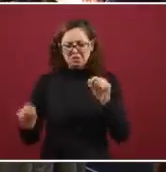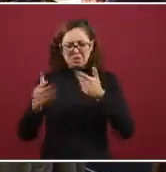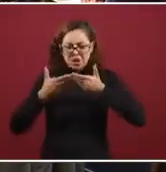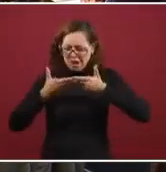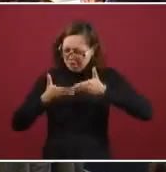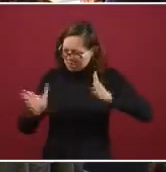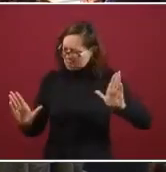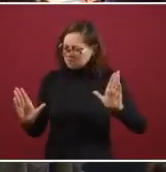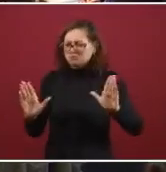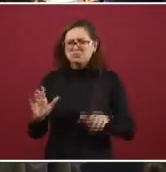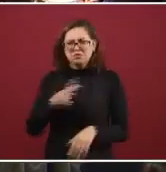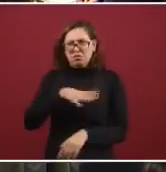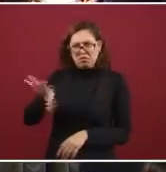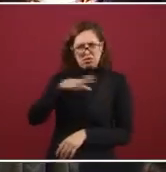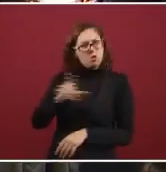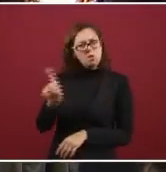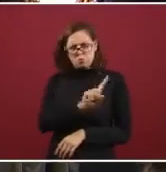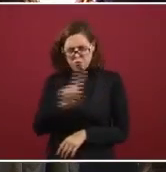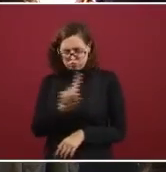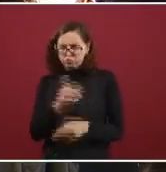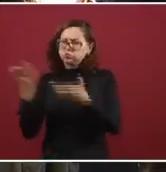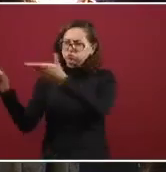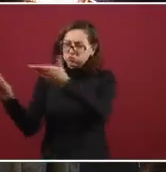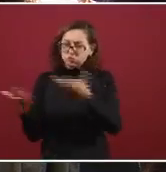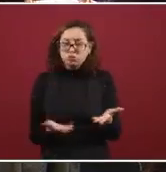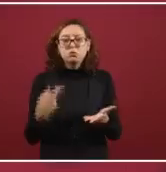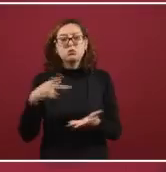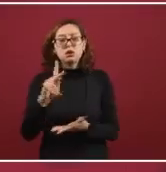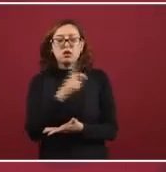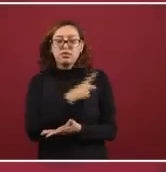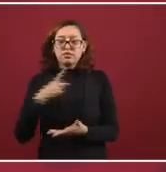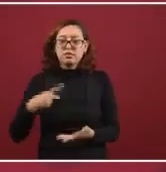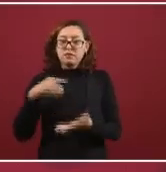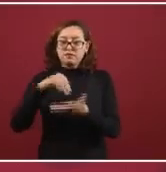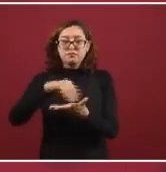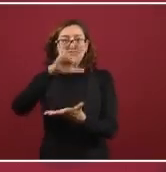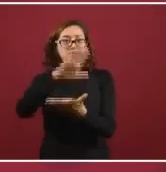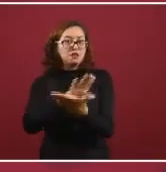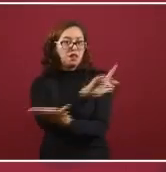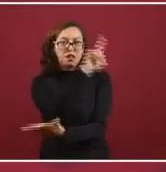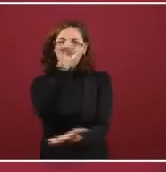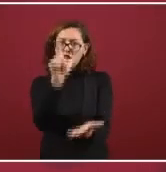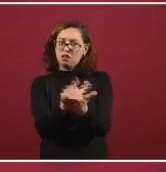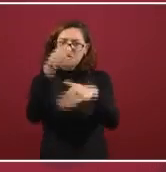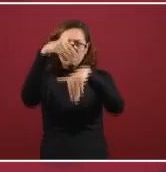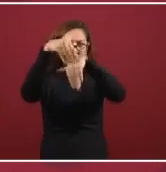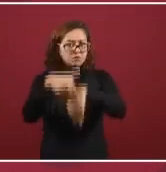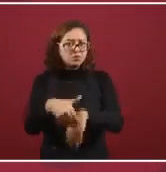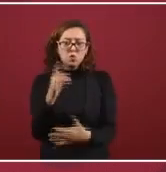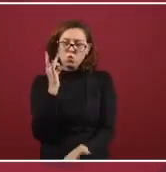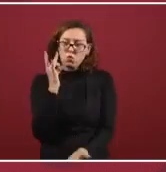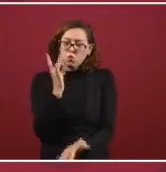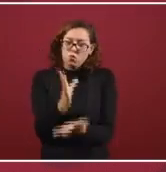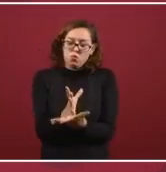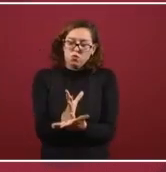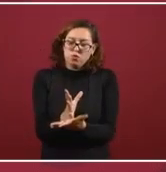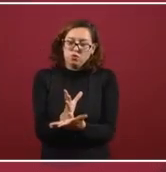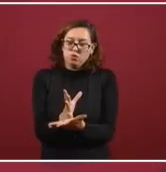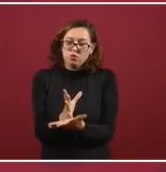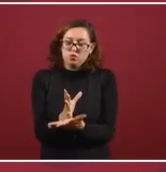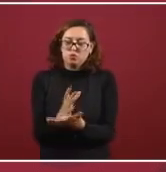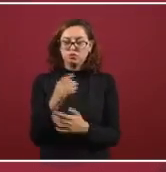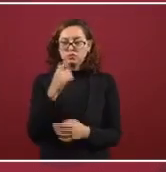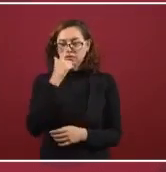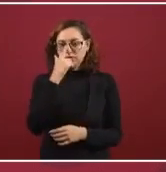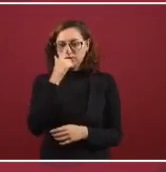Nadie está diciendo que los rechazamos. Lo que estamos diciendo es que se registren y que cumplan nuestra norma. Eso es lo que está pidiendo México nada más. Pero tampoco nada menos.